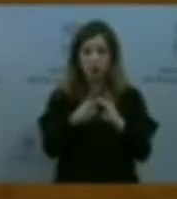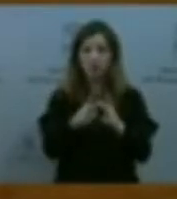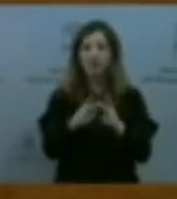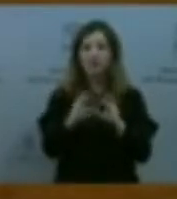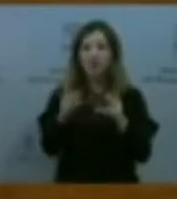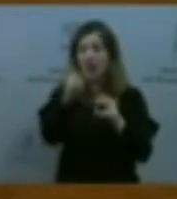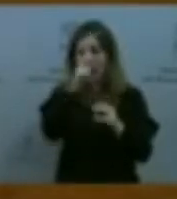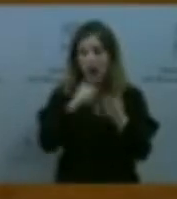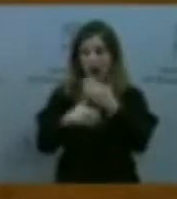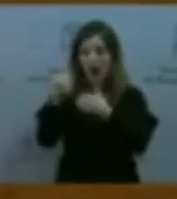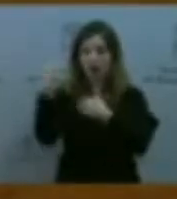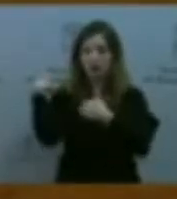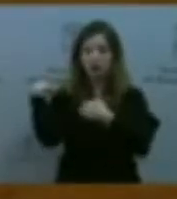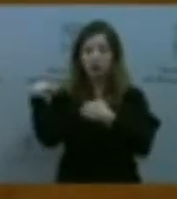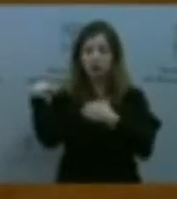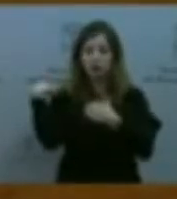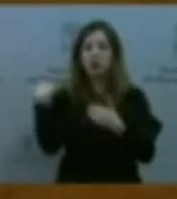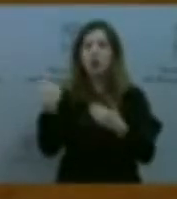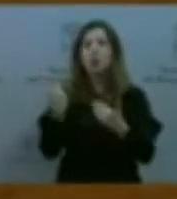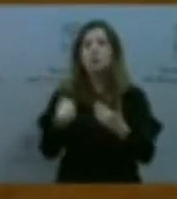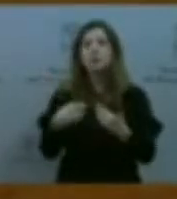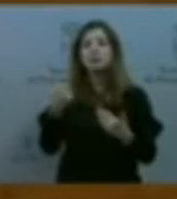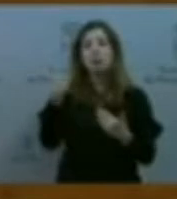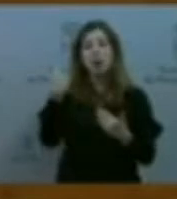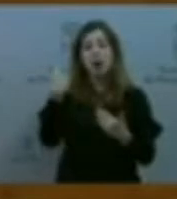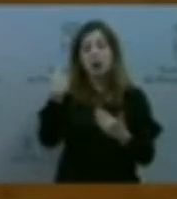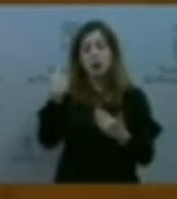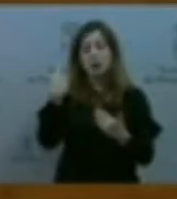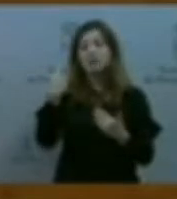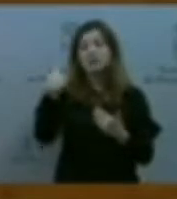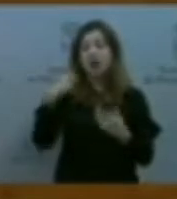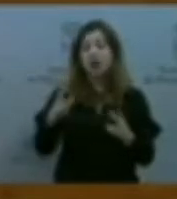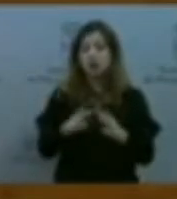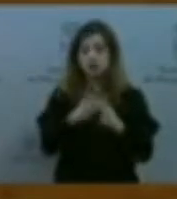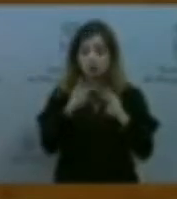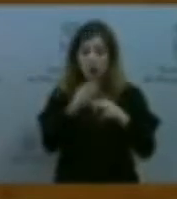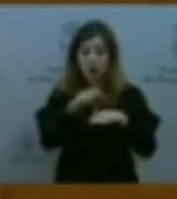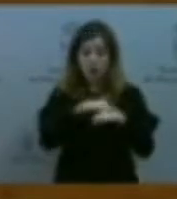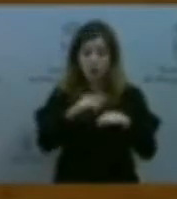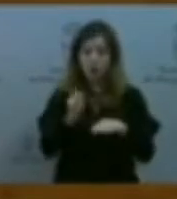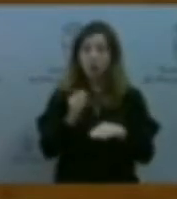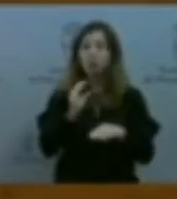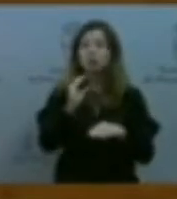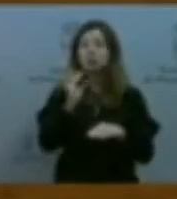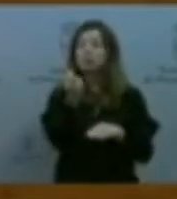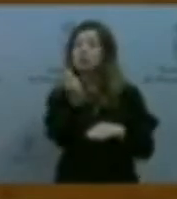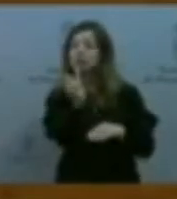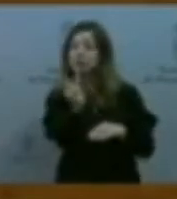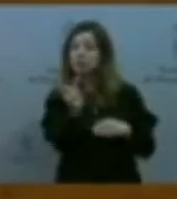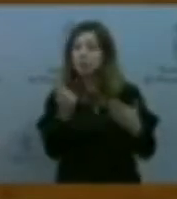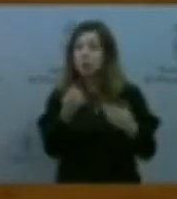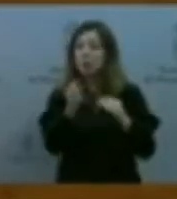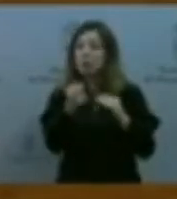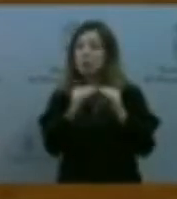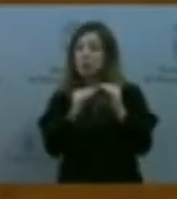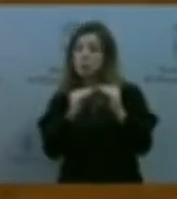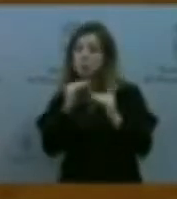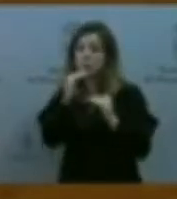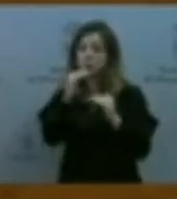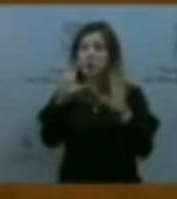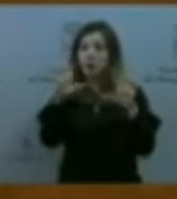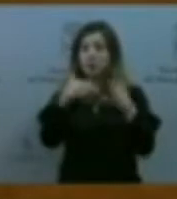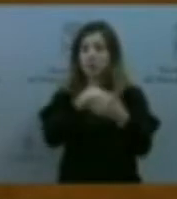presupuestaria que tenía el salario social era un poco superior a los 10 millones de euros. Desde